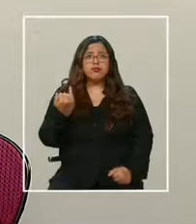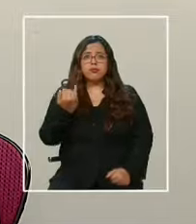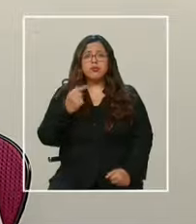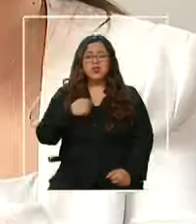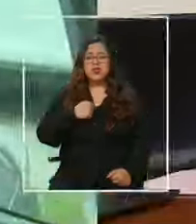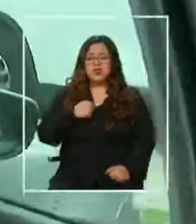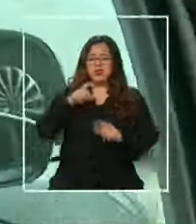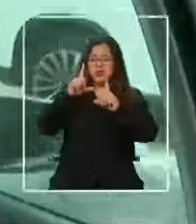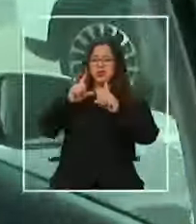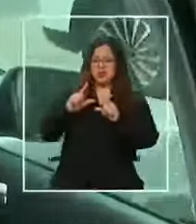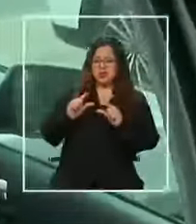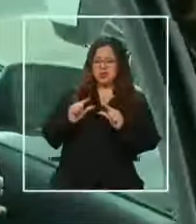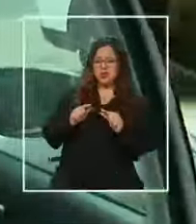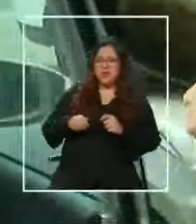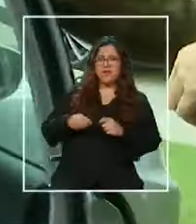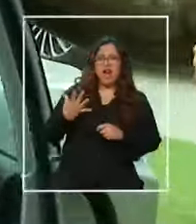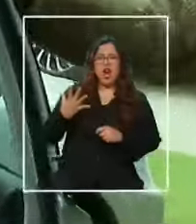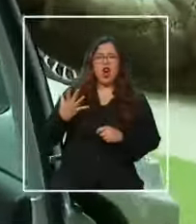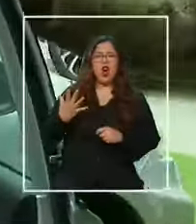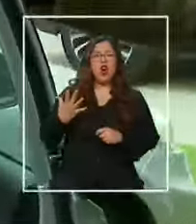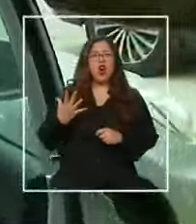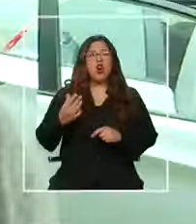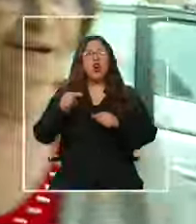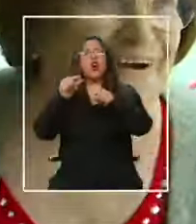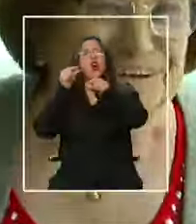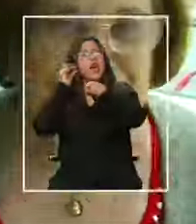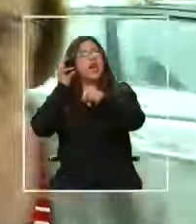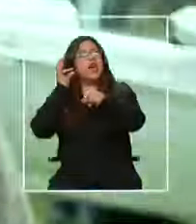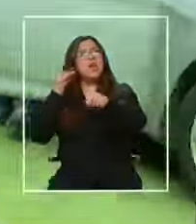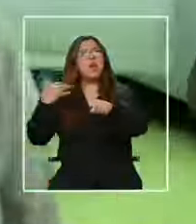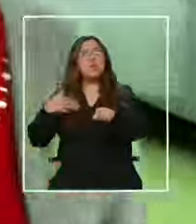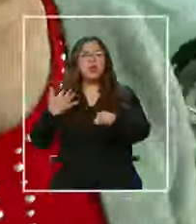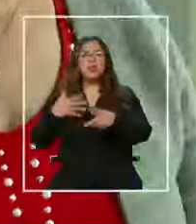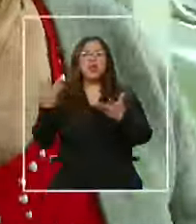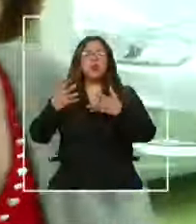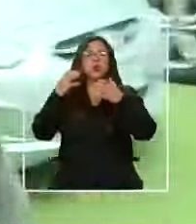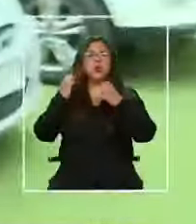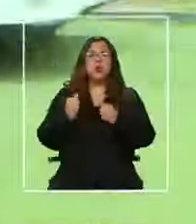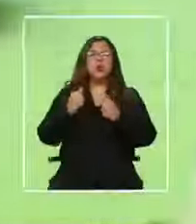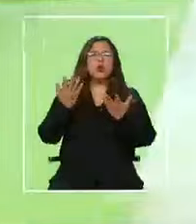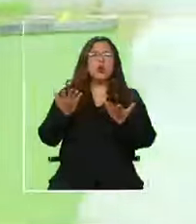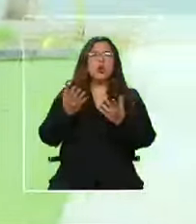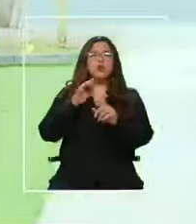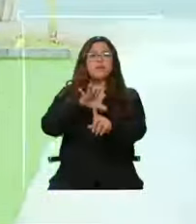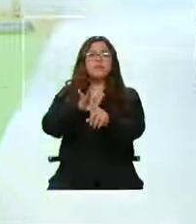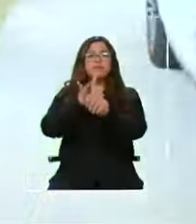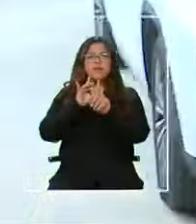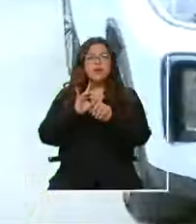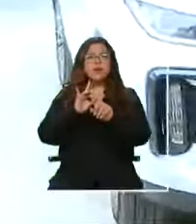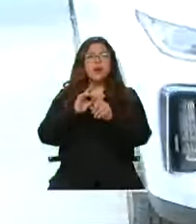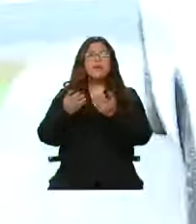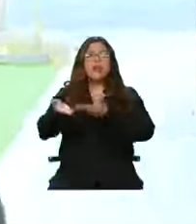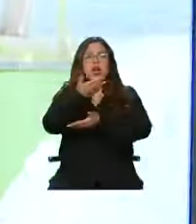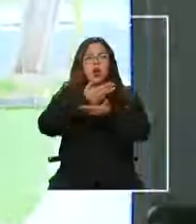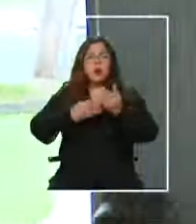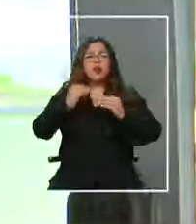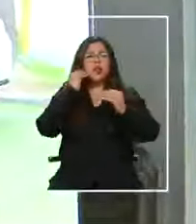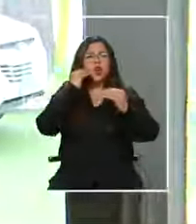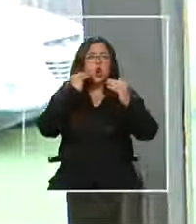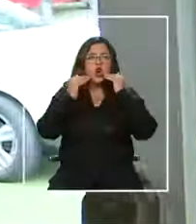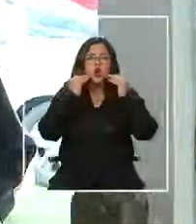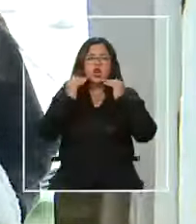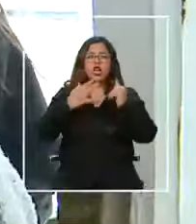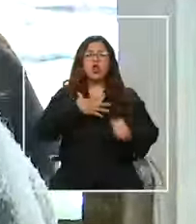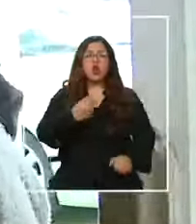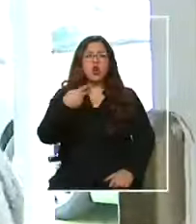con menos valor. Nuestra usuaria estrella. ¿Cómo yo puedo incorporarlo nuevamente a su familia y que comparta con sus nietos, que comparta